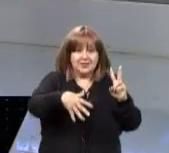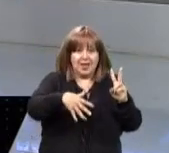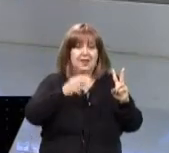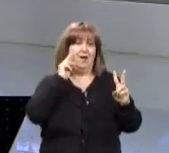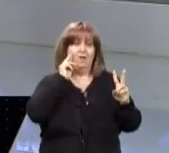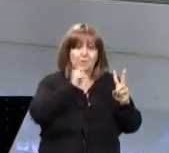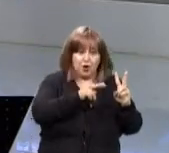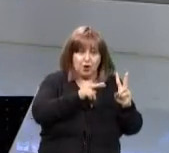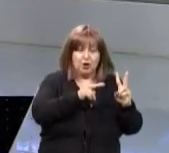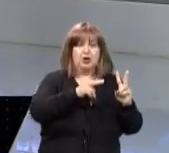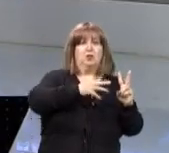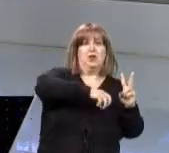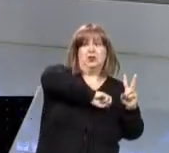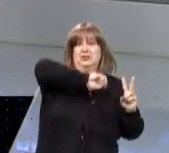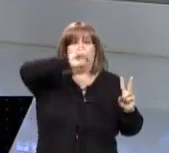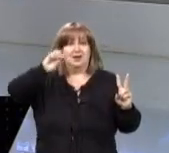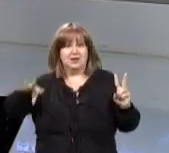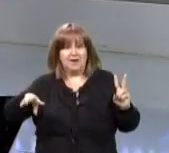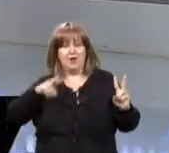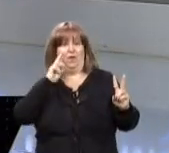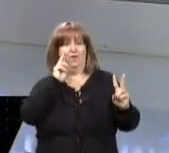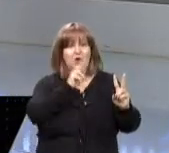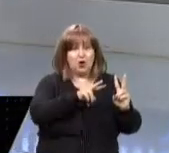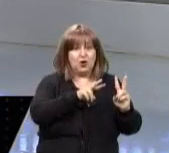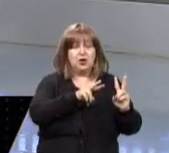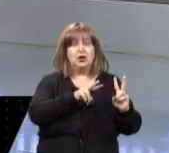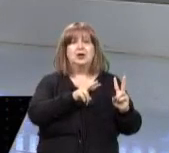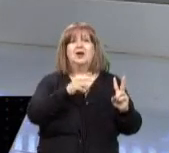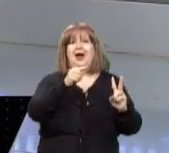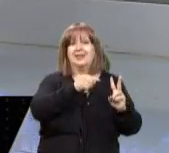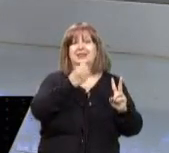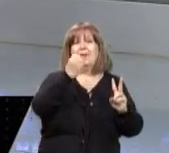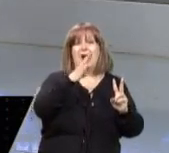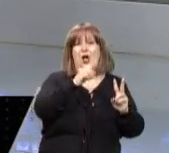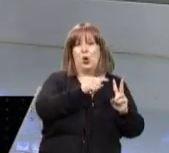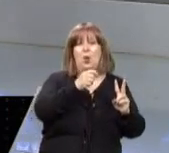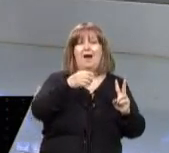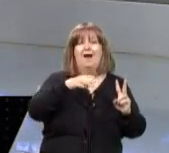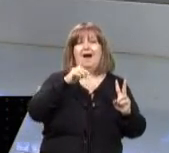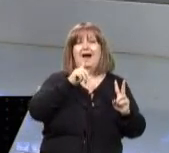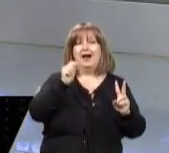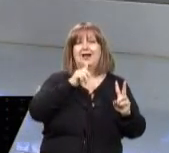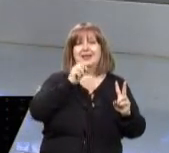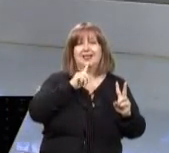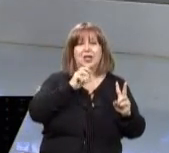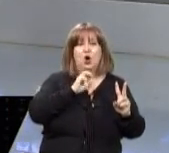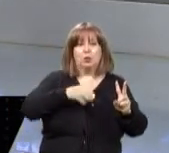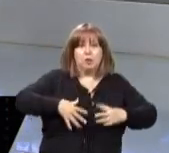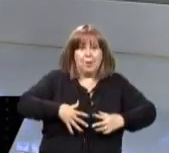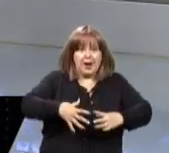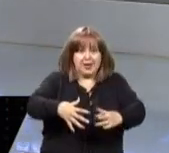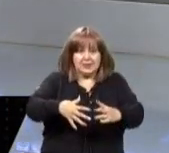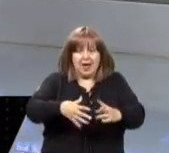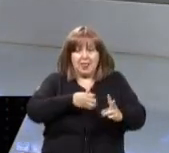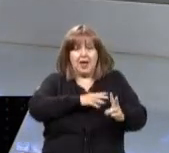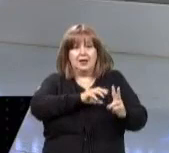la sacan del banco, ella estaba en el banco. En el banco, antes estuvo en el Club Atlético. En el Club Atlético, después en el banco, y la sacan justamente más o menos en